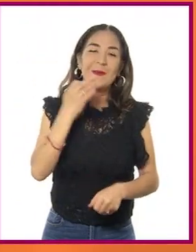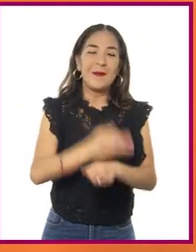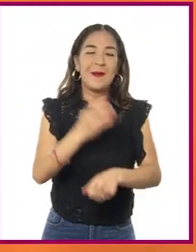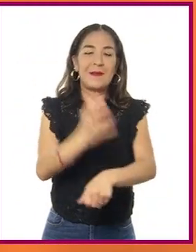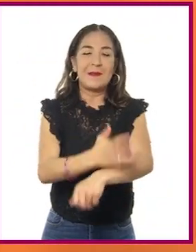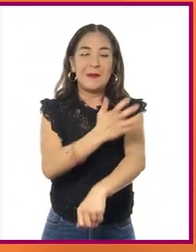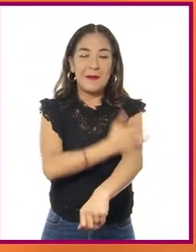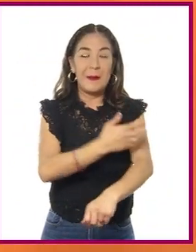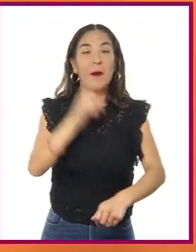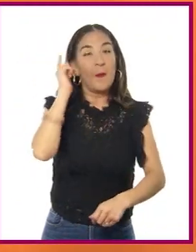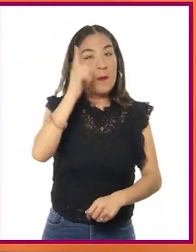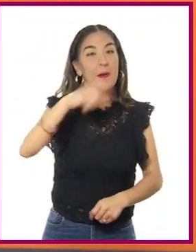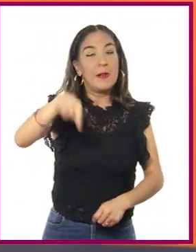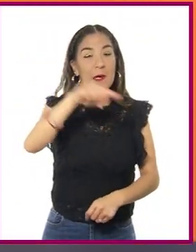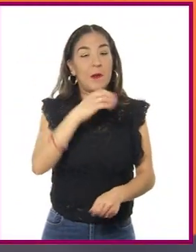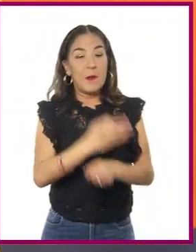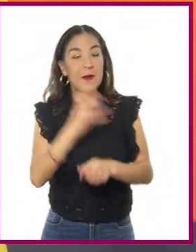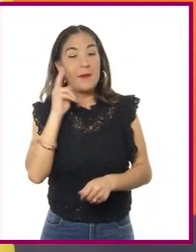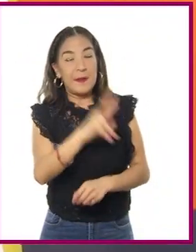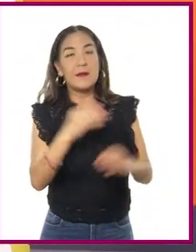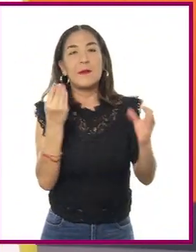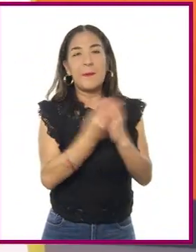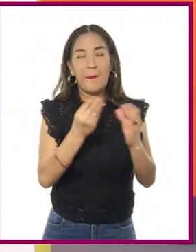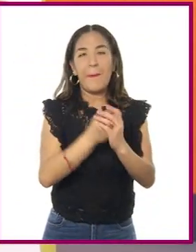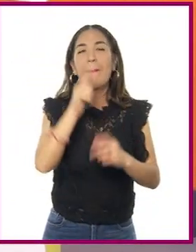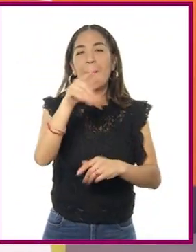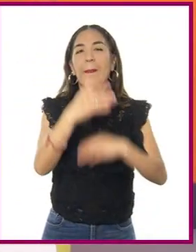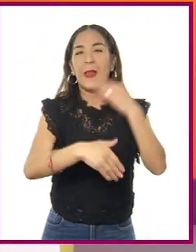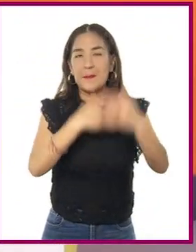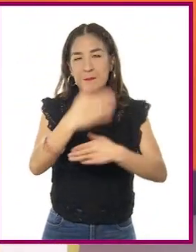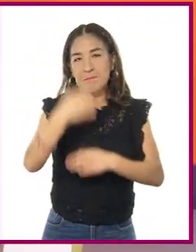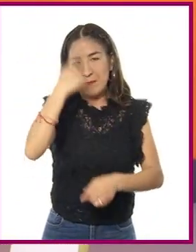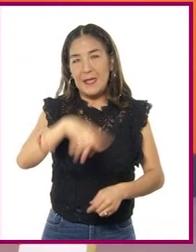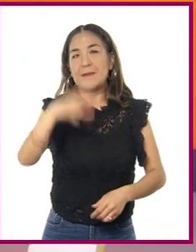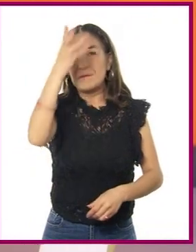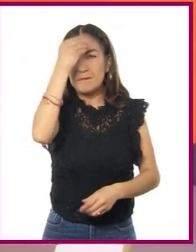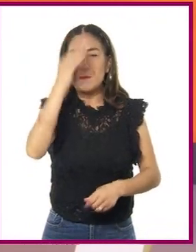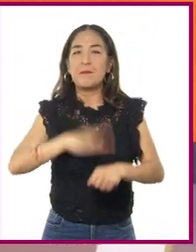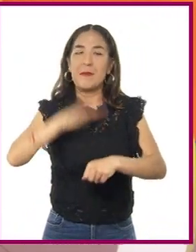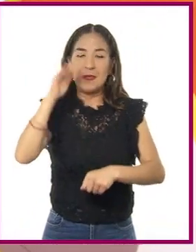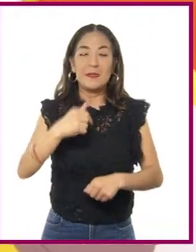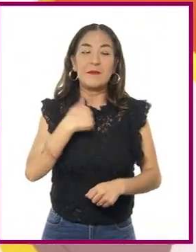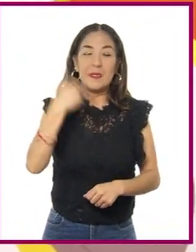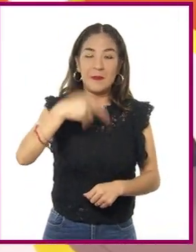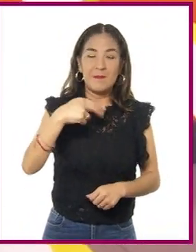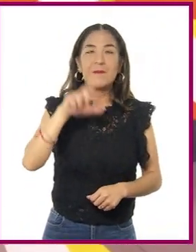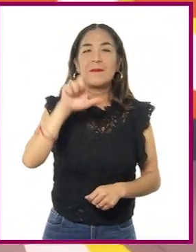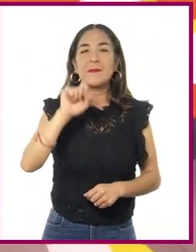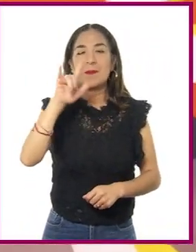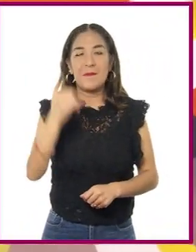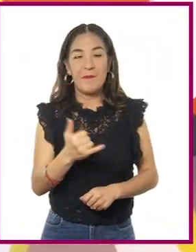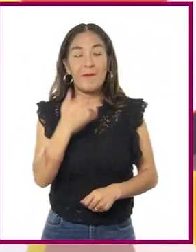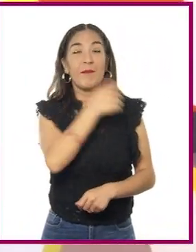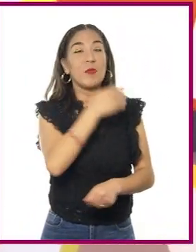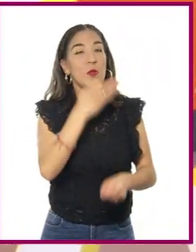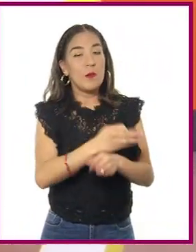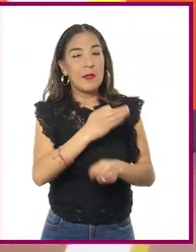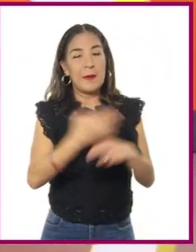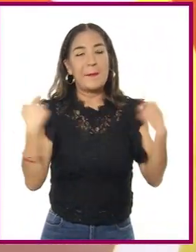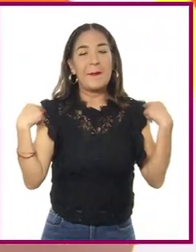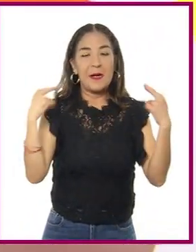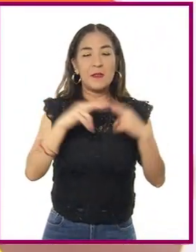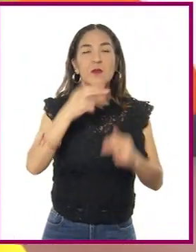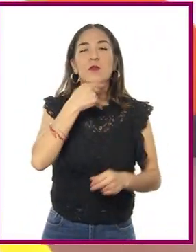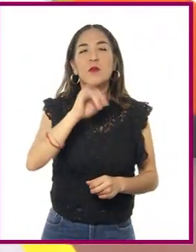acompañarlos esperando que durante la sesión avancen en su proceso educativo. Yo soy Leslie Mendívil y está conmigo el maestro Julio